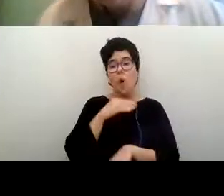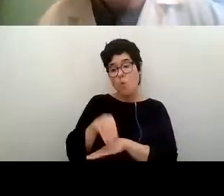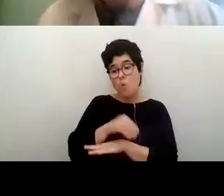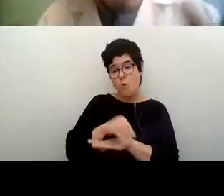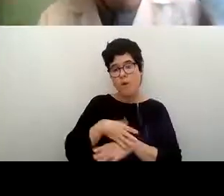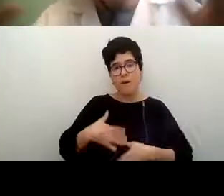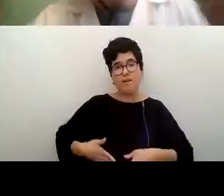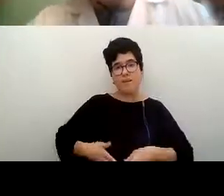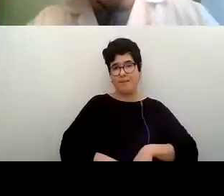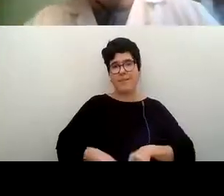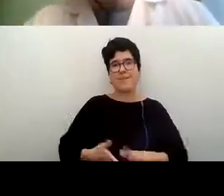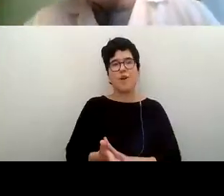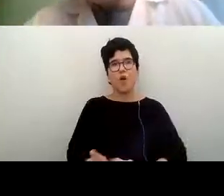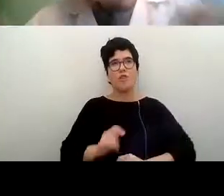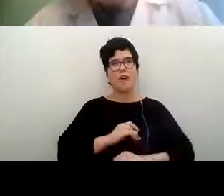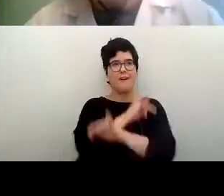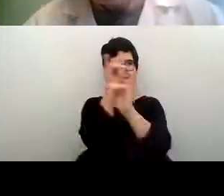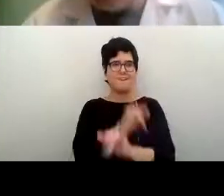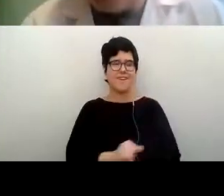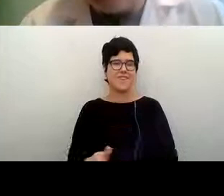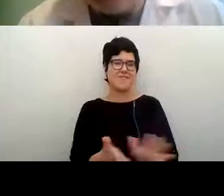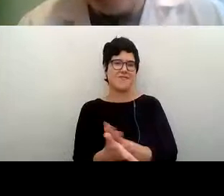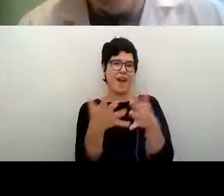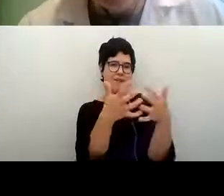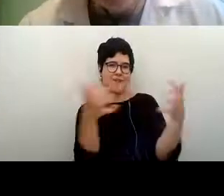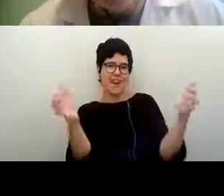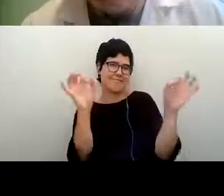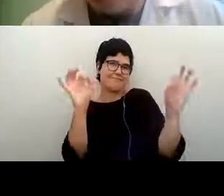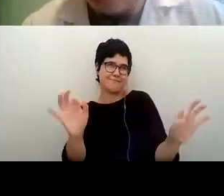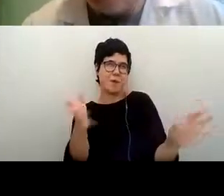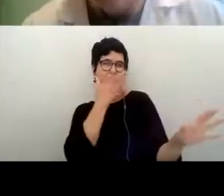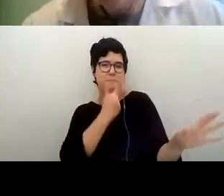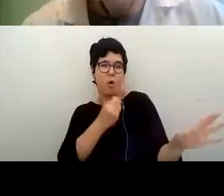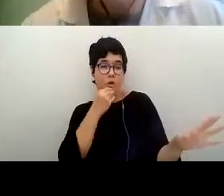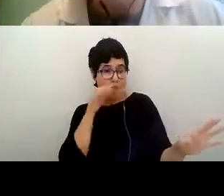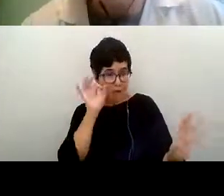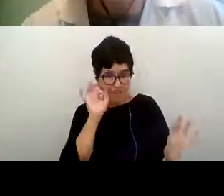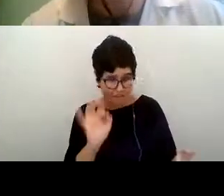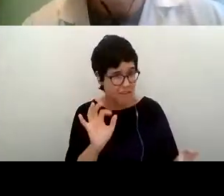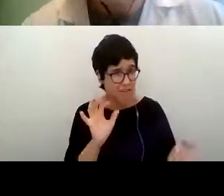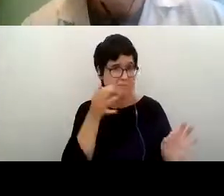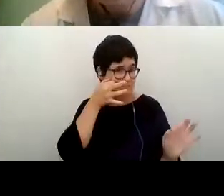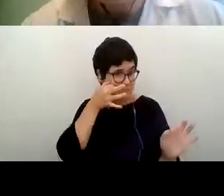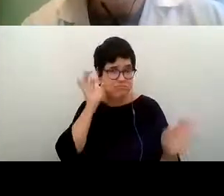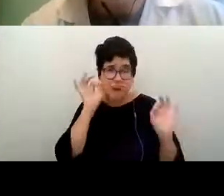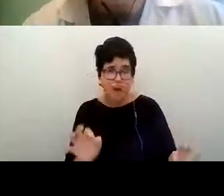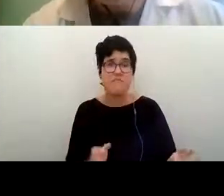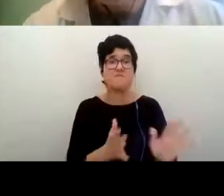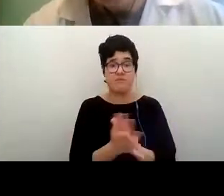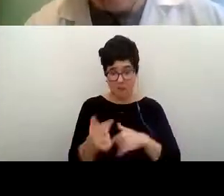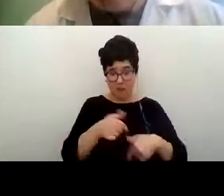felices. Eso sería una frase, un eslogan, pero es que es así. Es decir, tener una microbiota adecuada va a